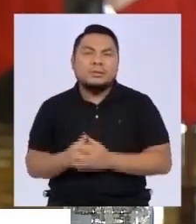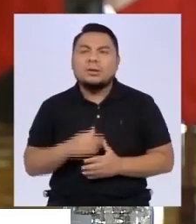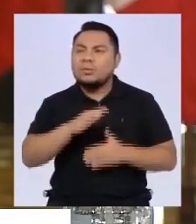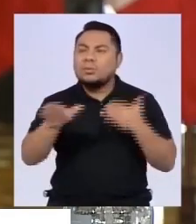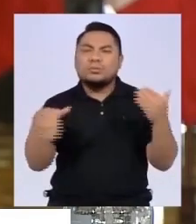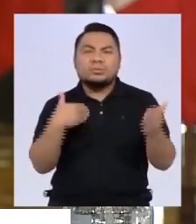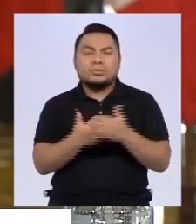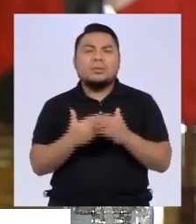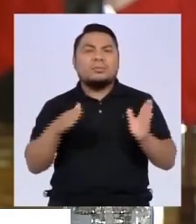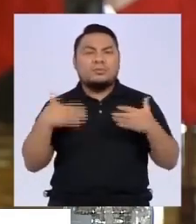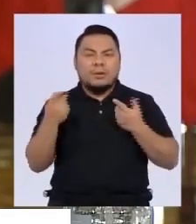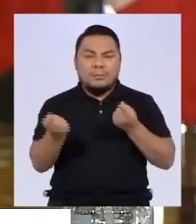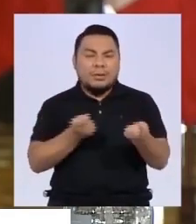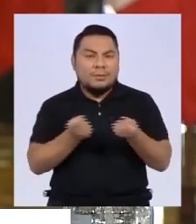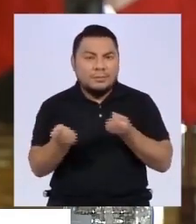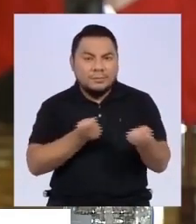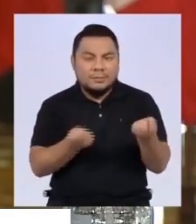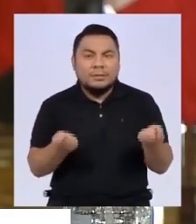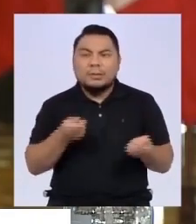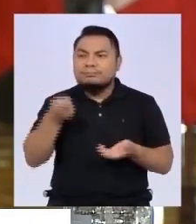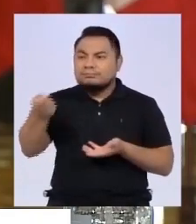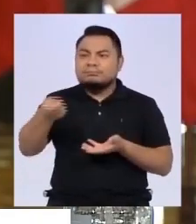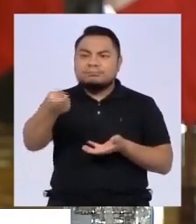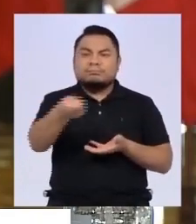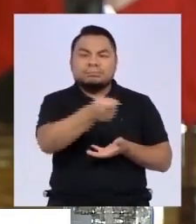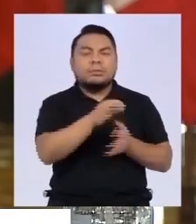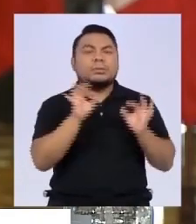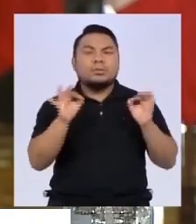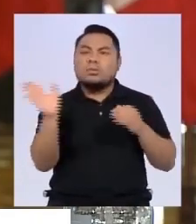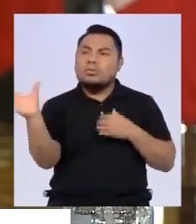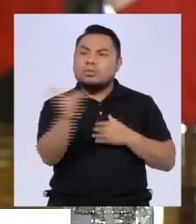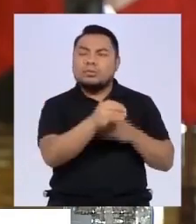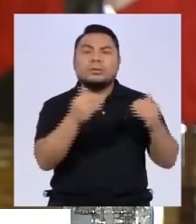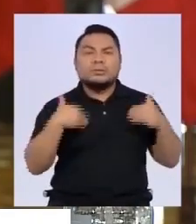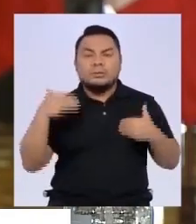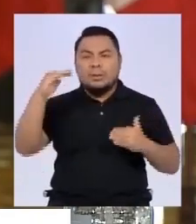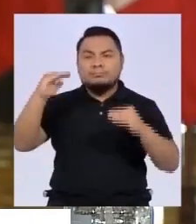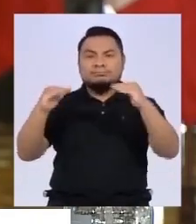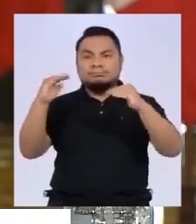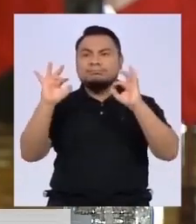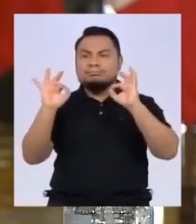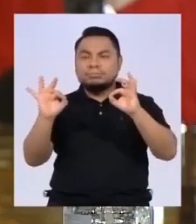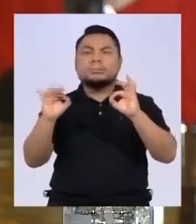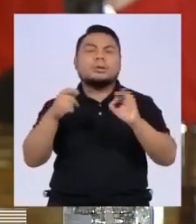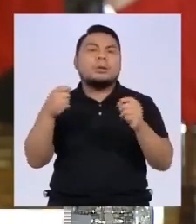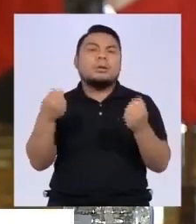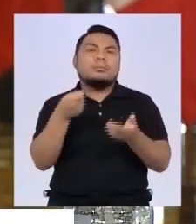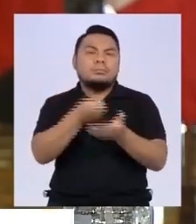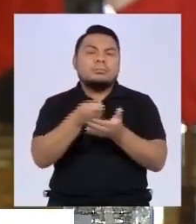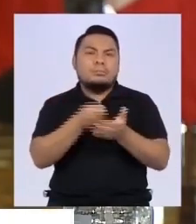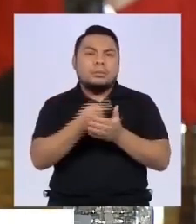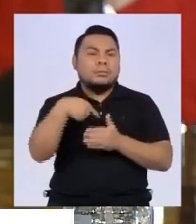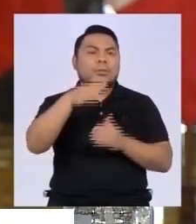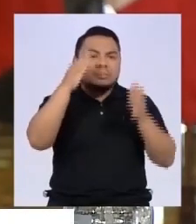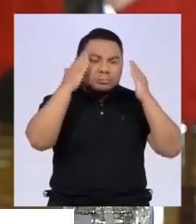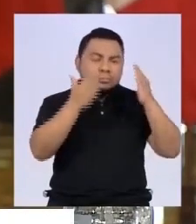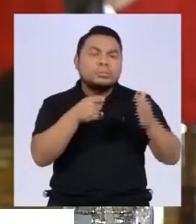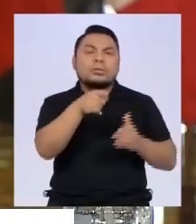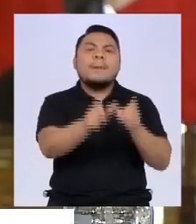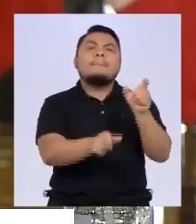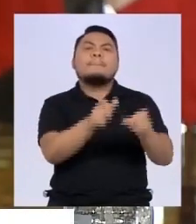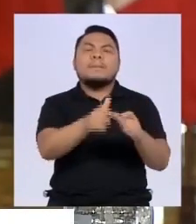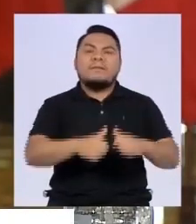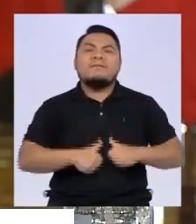podamos administrar los recursos de la manera adecuada y todos tengan proporcionalmente similares cantidades para atender a